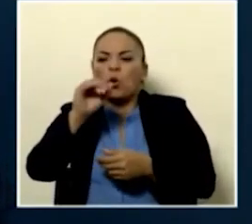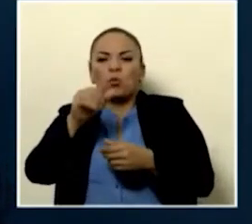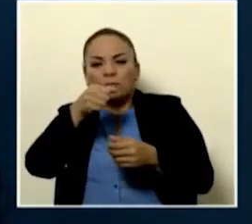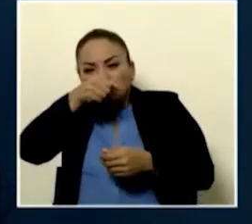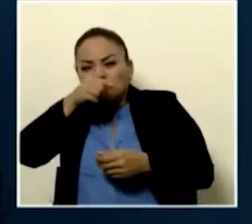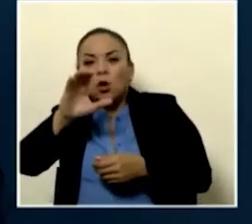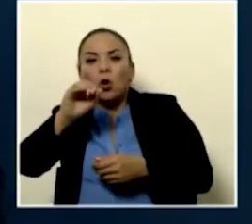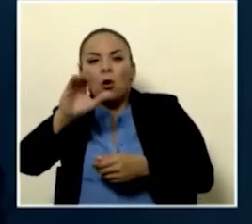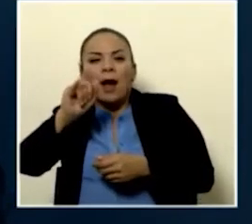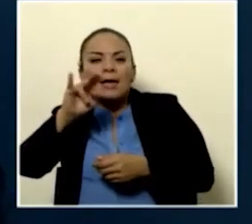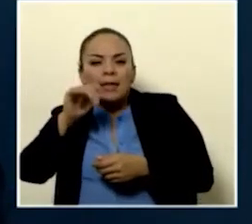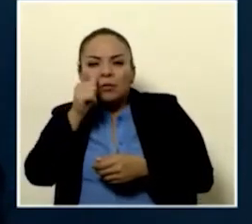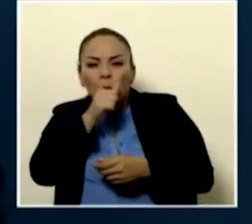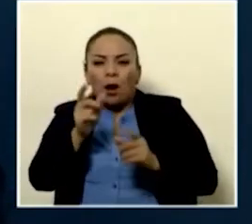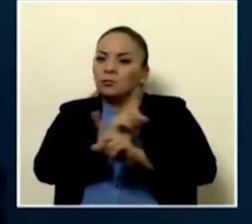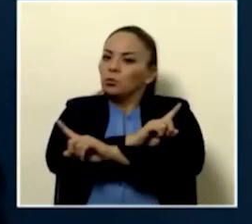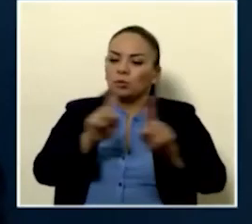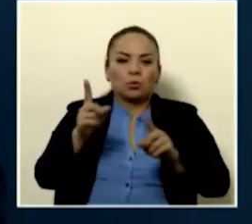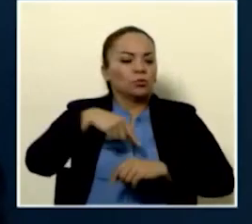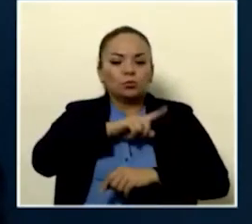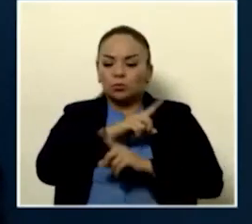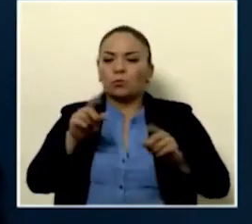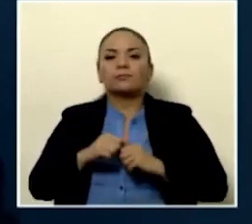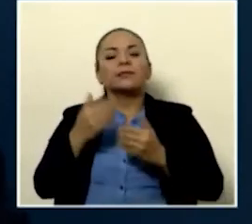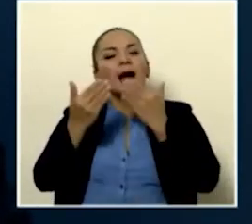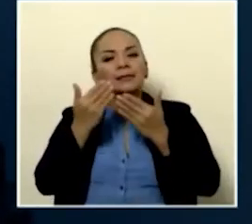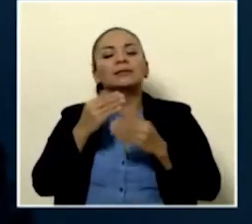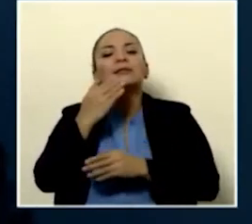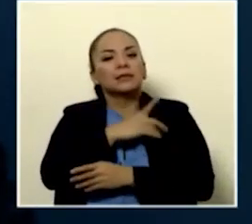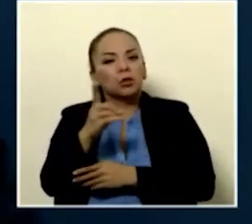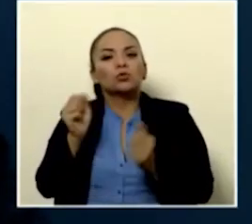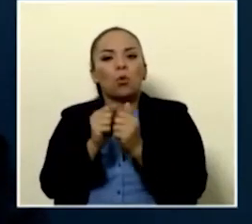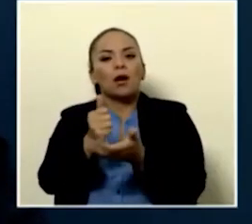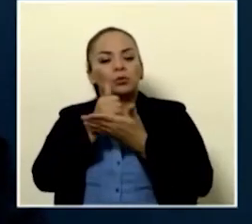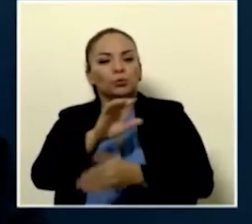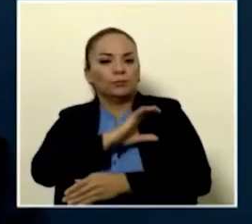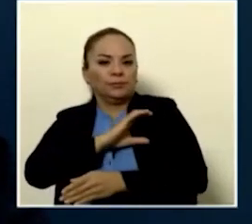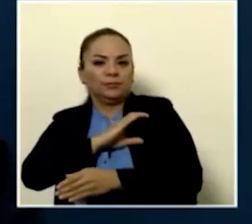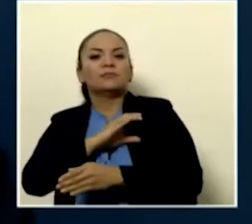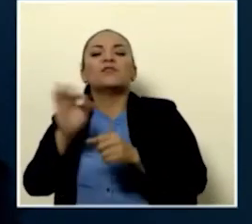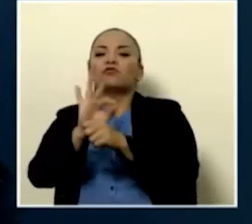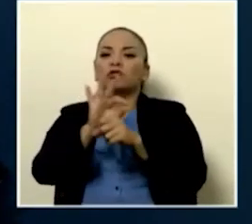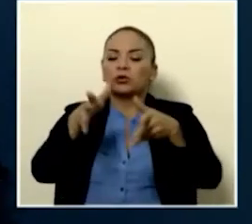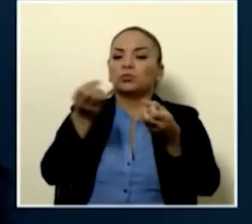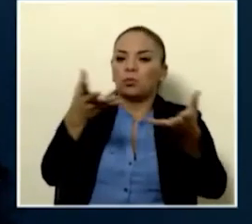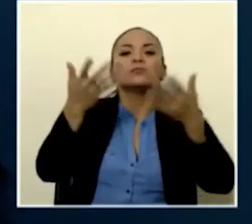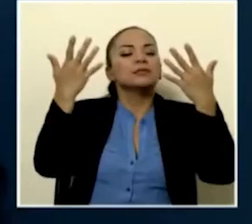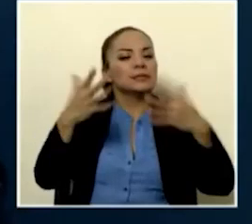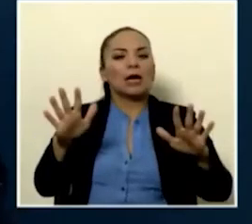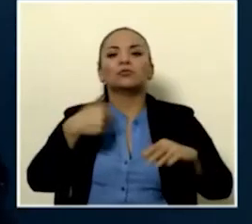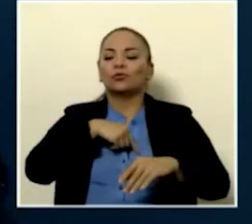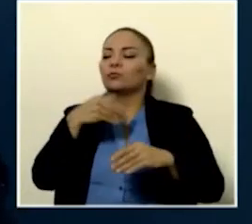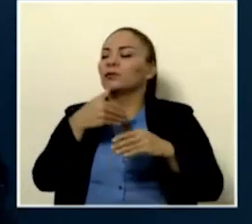Y gracias a Dios, con la ayuda de los funcionarios públicos correspondientes, ya tenemos la luz al final de